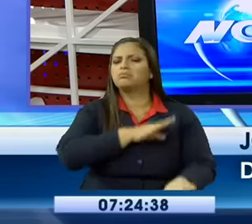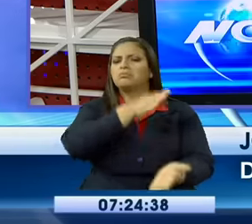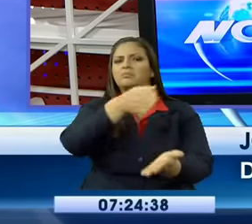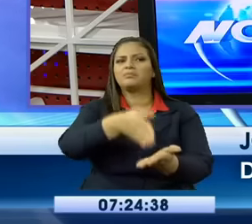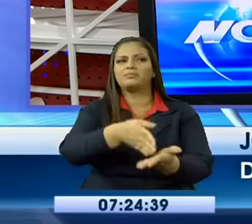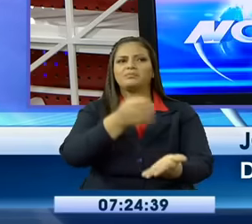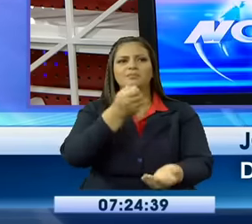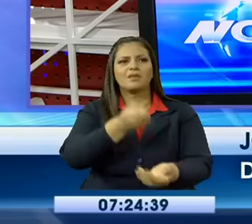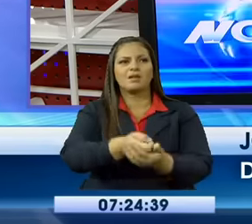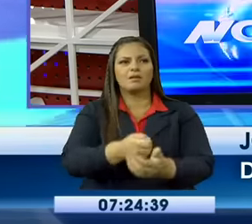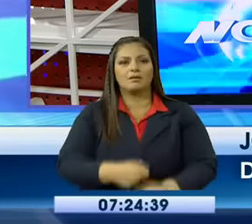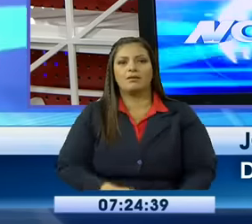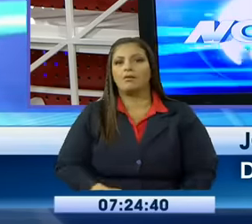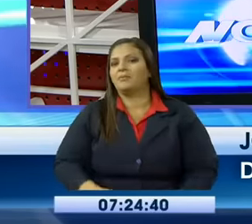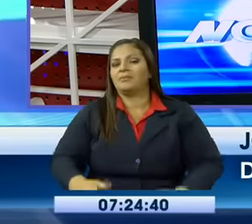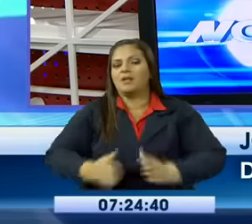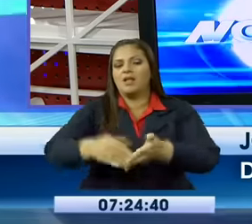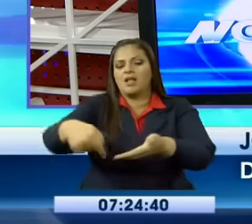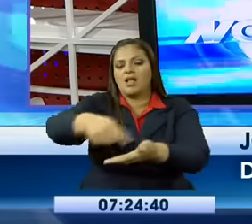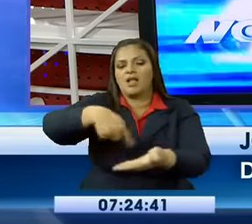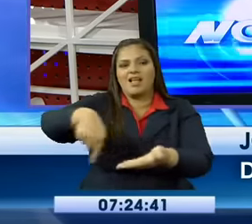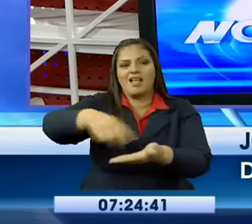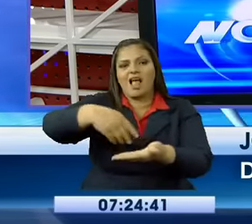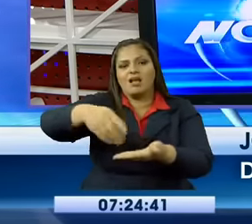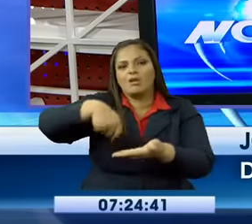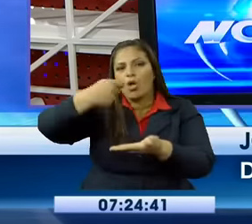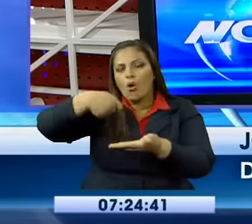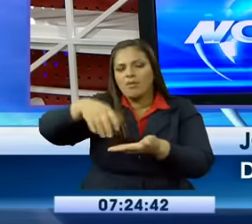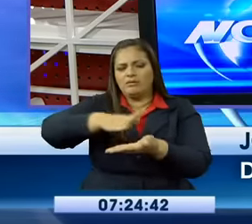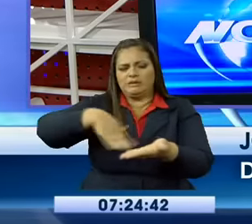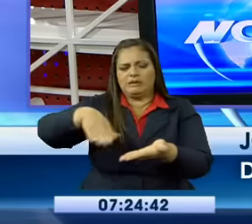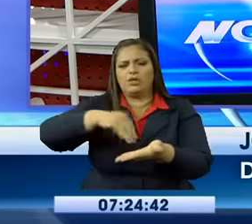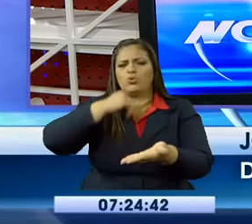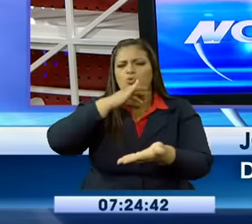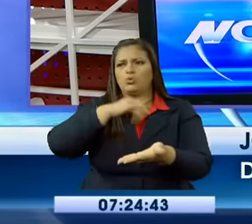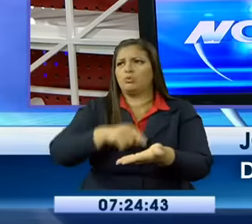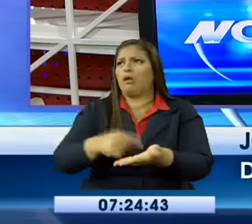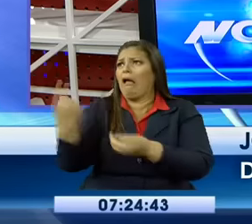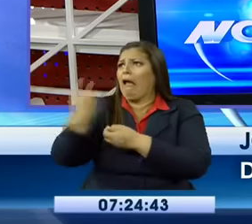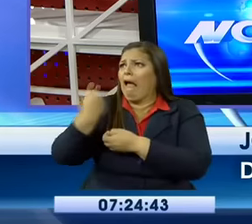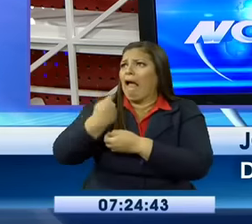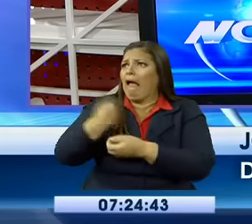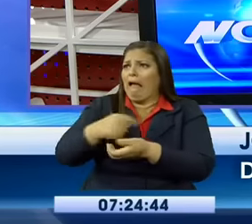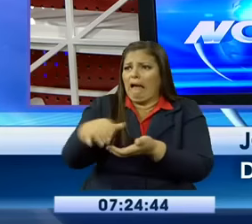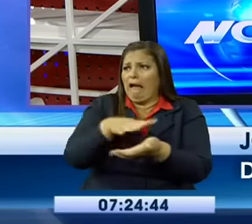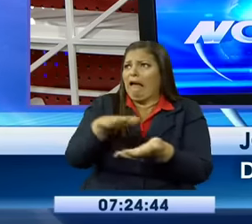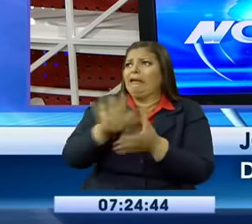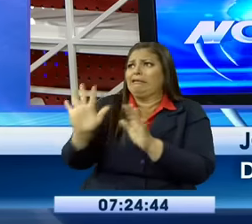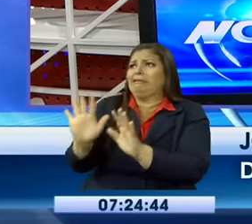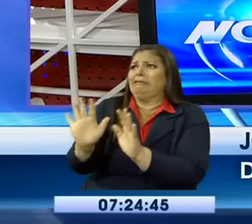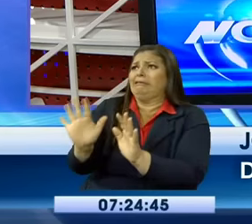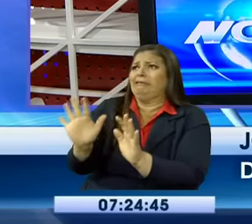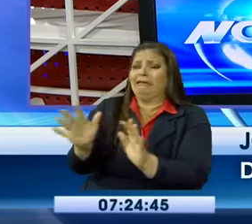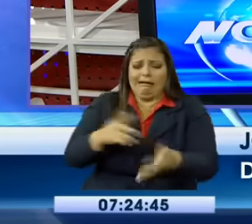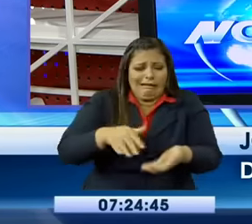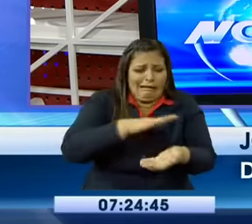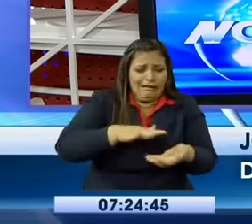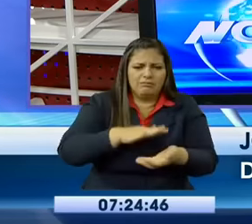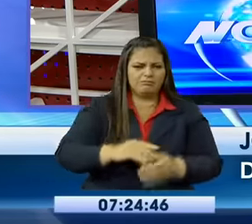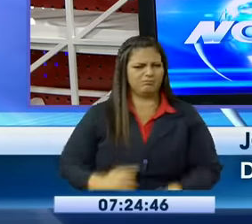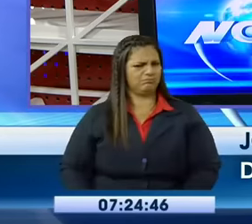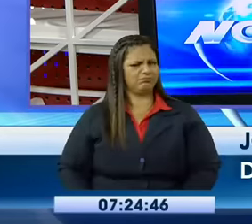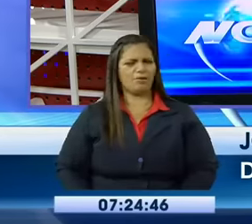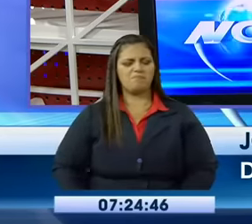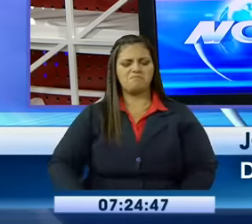eso es como cuando los platos están sucios. Y me dicen, ¡ah, lava los platos! Ya lo lavé. ¿Qué pasó? A mí no me mande. Claro. Así nomás es. Usted siempre